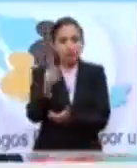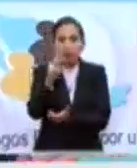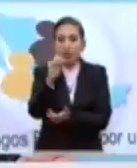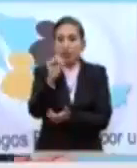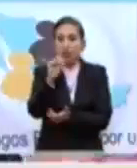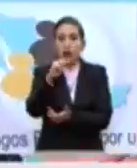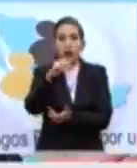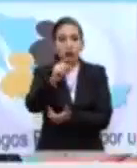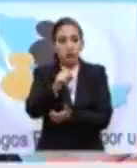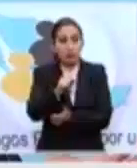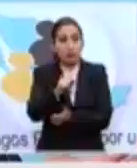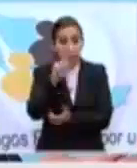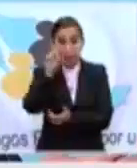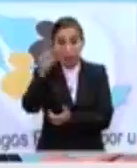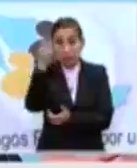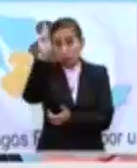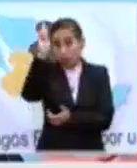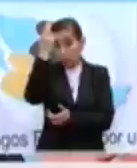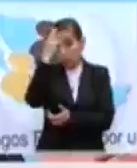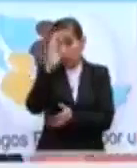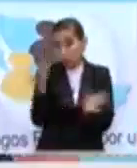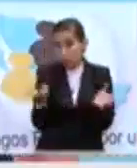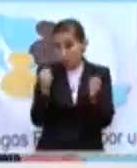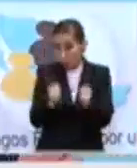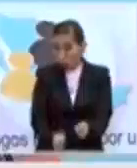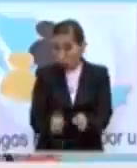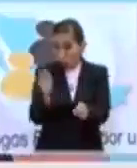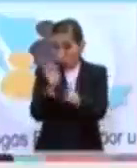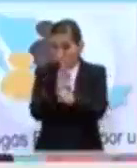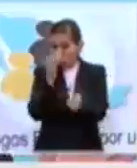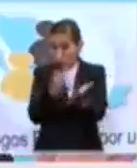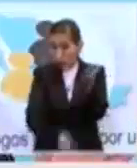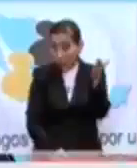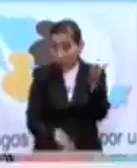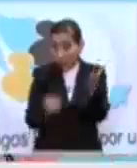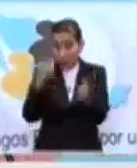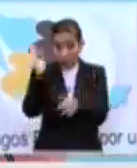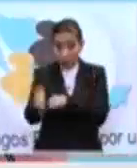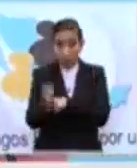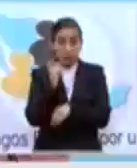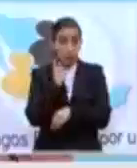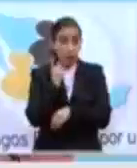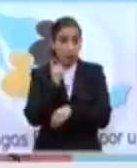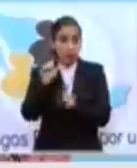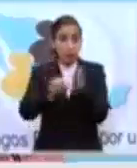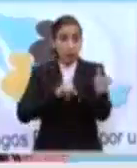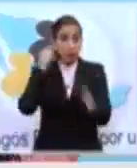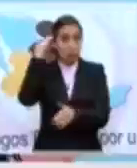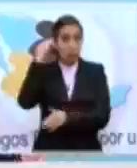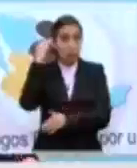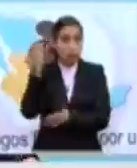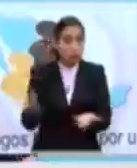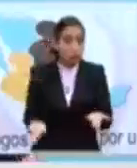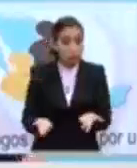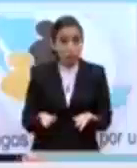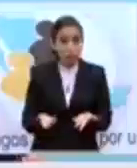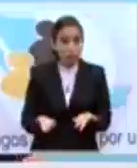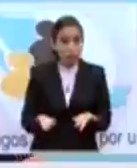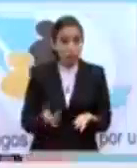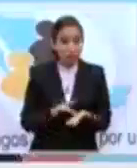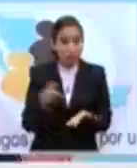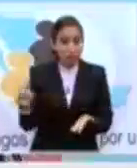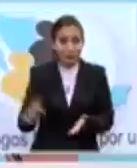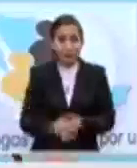pensiones. ¿Es universal el seguro de desempleo aprobado por los diputados el pasado mes de marzo?